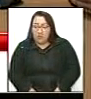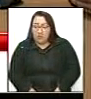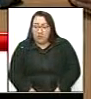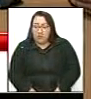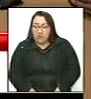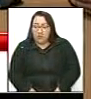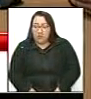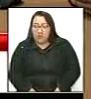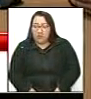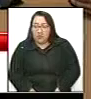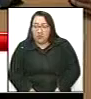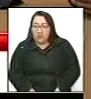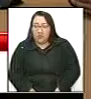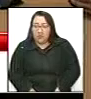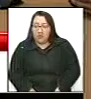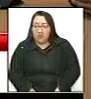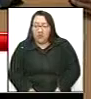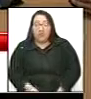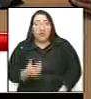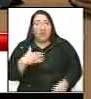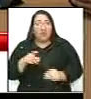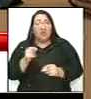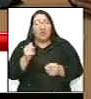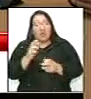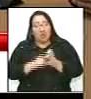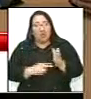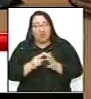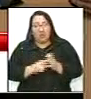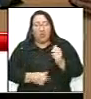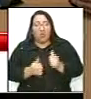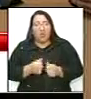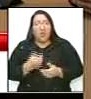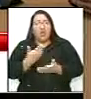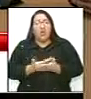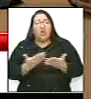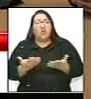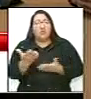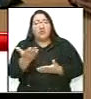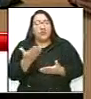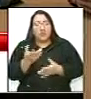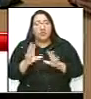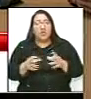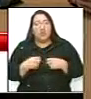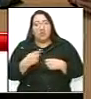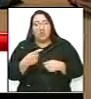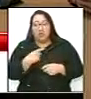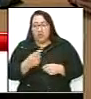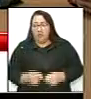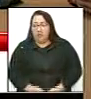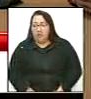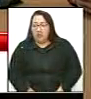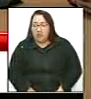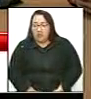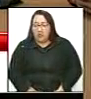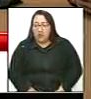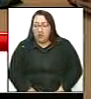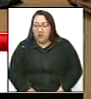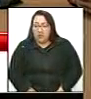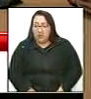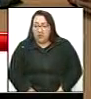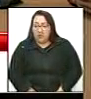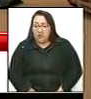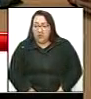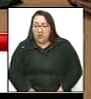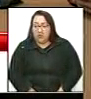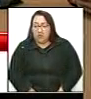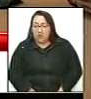actuar con el reglamento, no se puede actuar con subjetividades. ¿Cuáles son los requisitos para que se admita una demanda? Y eso tiene que ver, presidente,